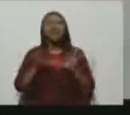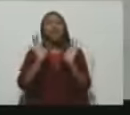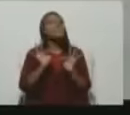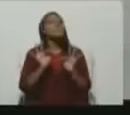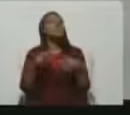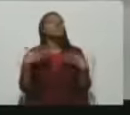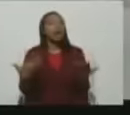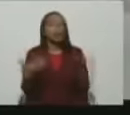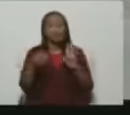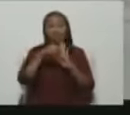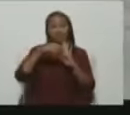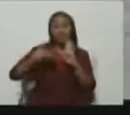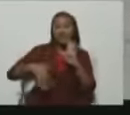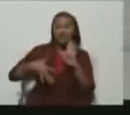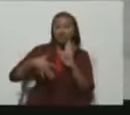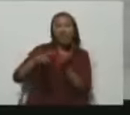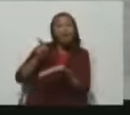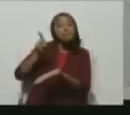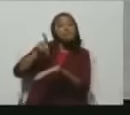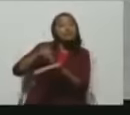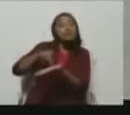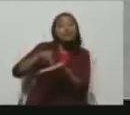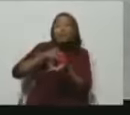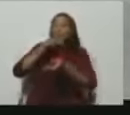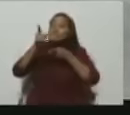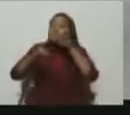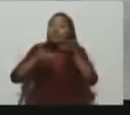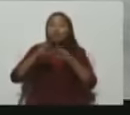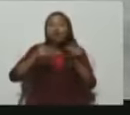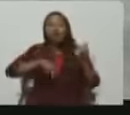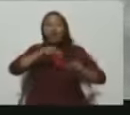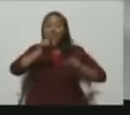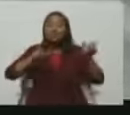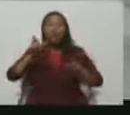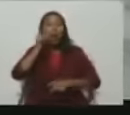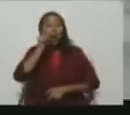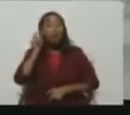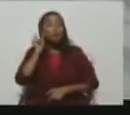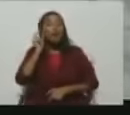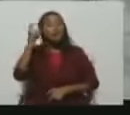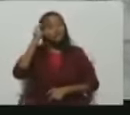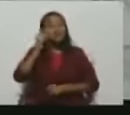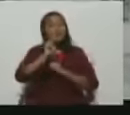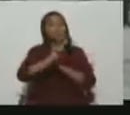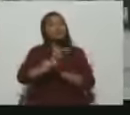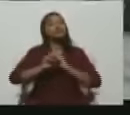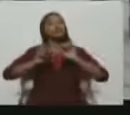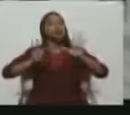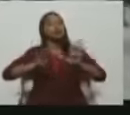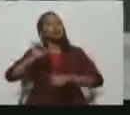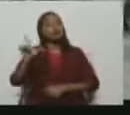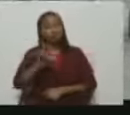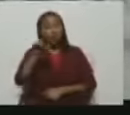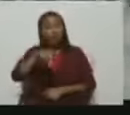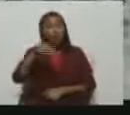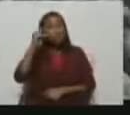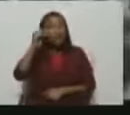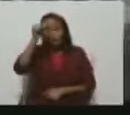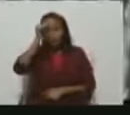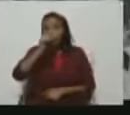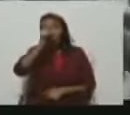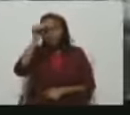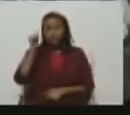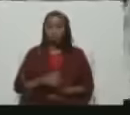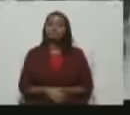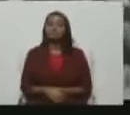el derecho de la participación política de los ciudadanos y ciudadanas este 28 de julio, el domingo. De